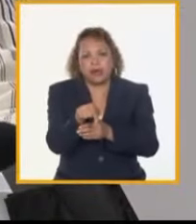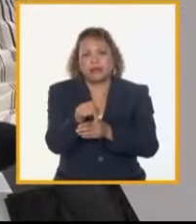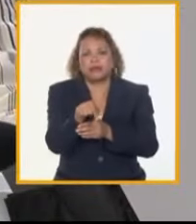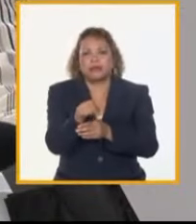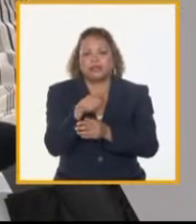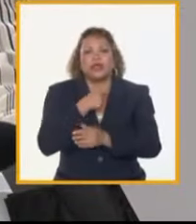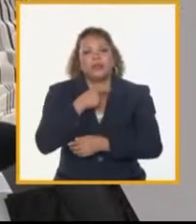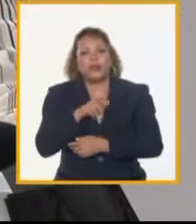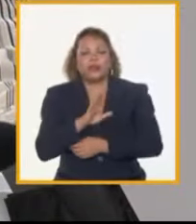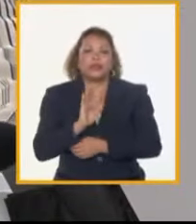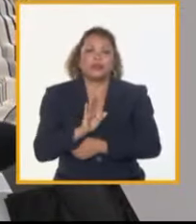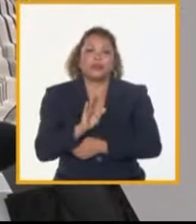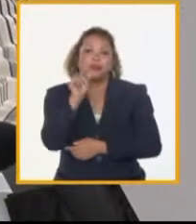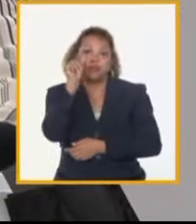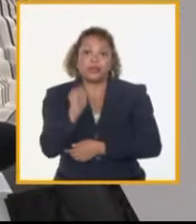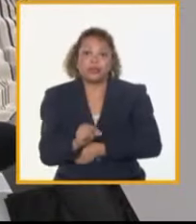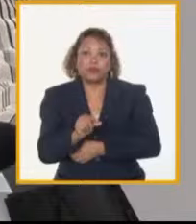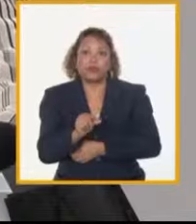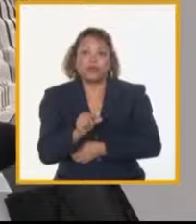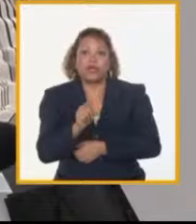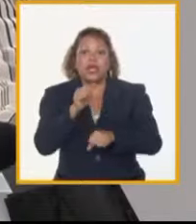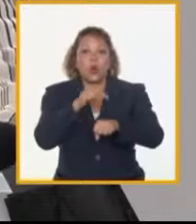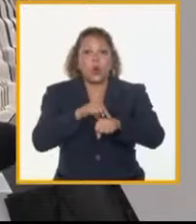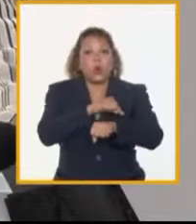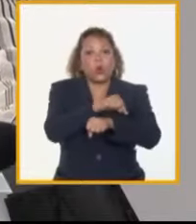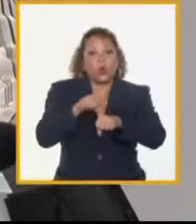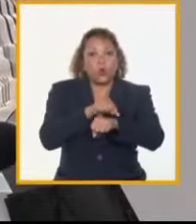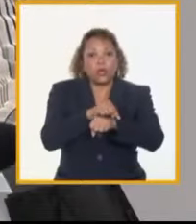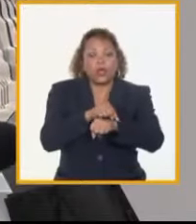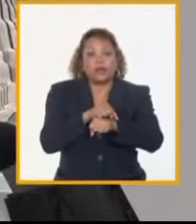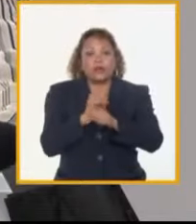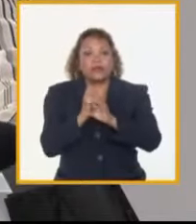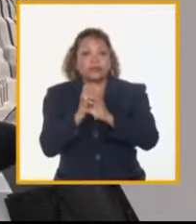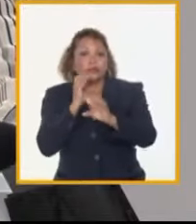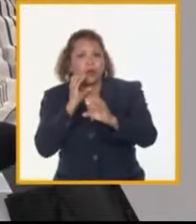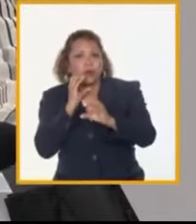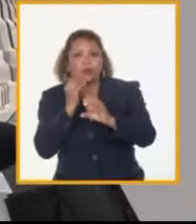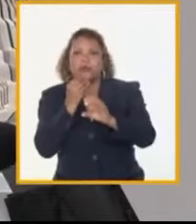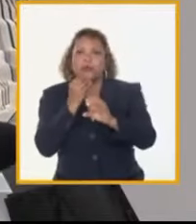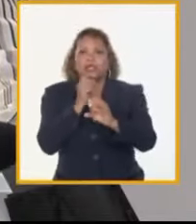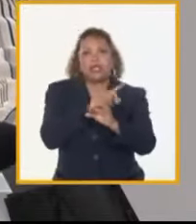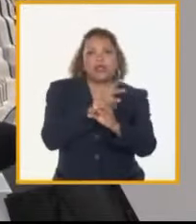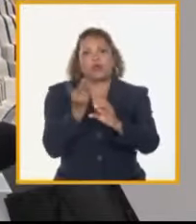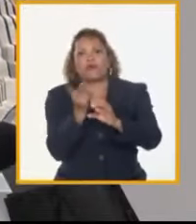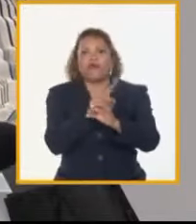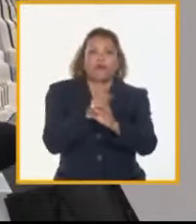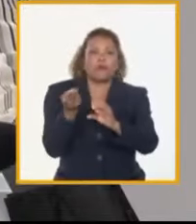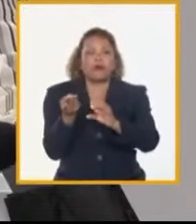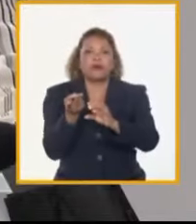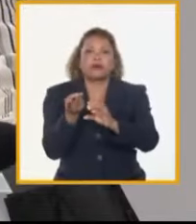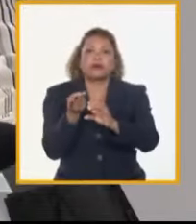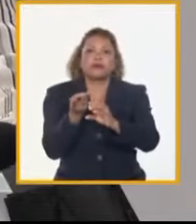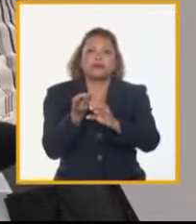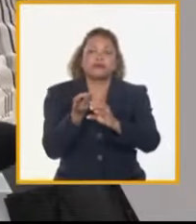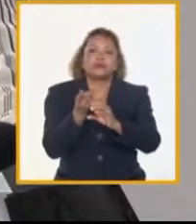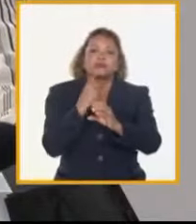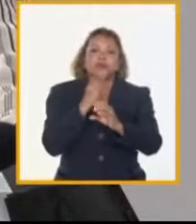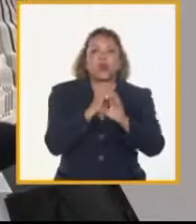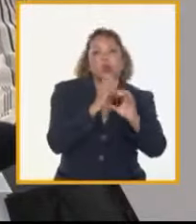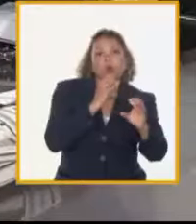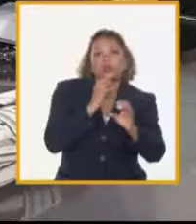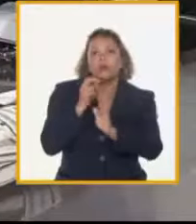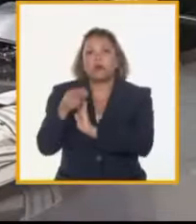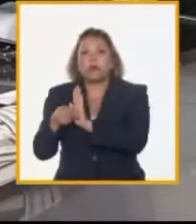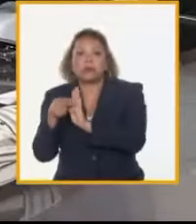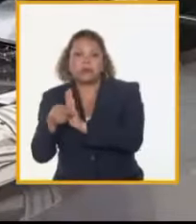gente precisa el horario de circulación de los ómnibus, pueden acceder a las dos variantes de transportación. Sí, puede tener ómnibus o